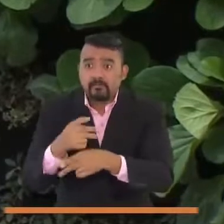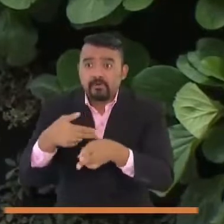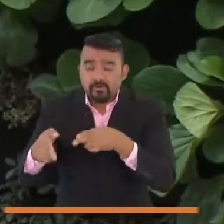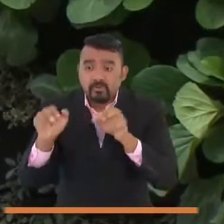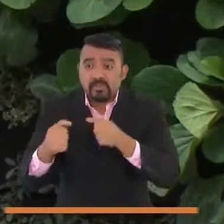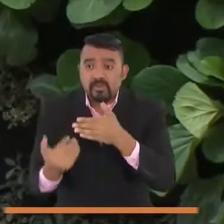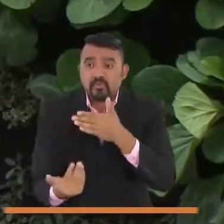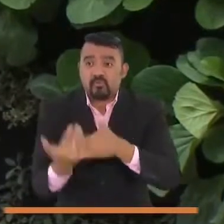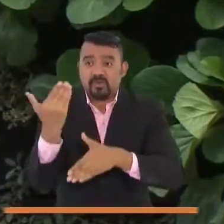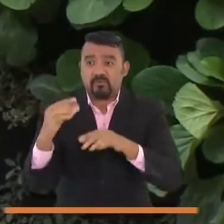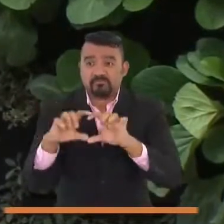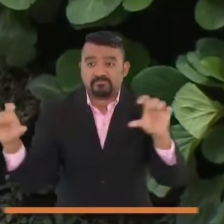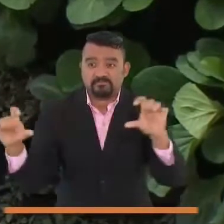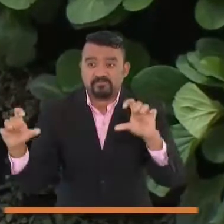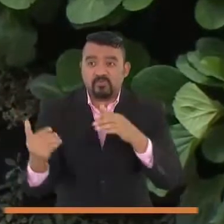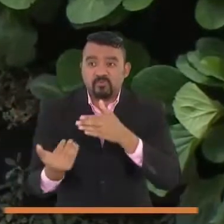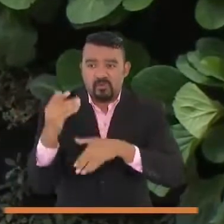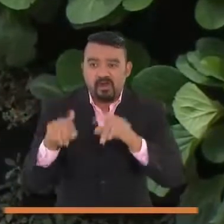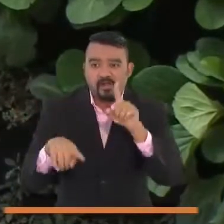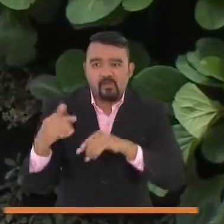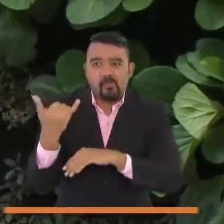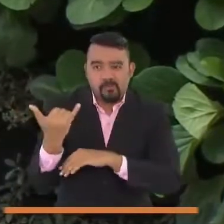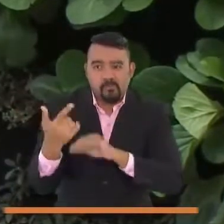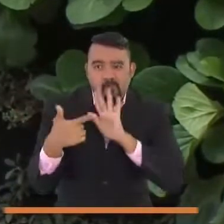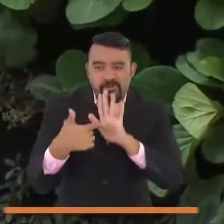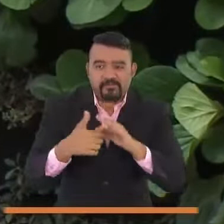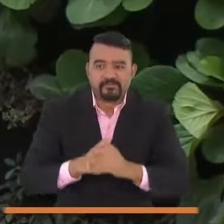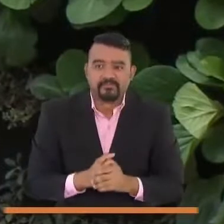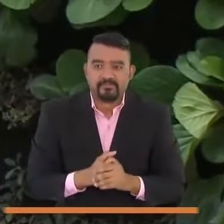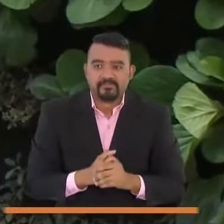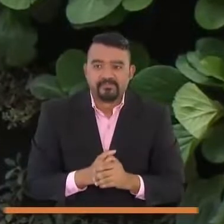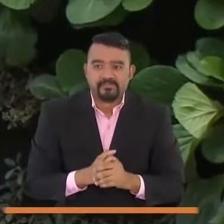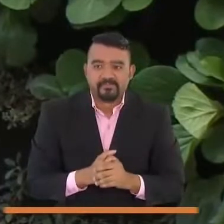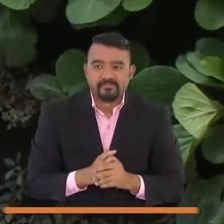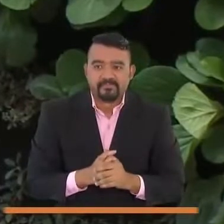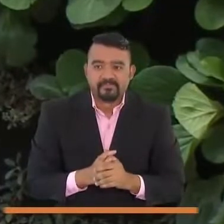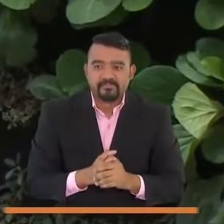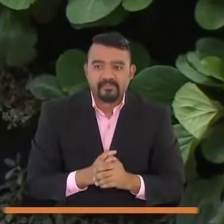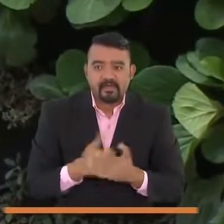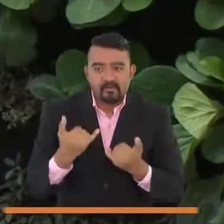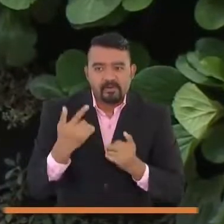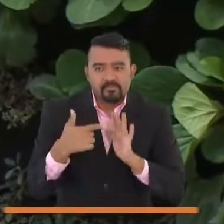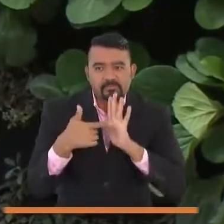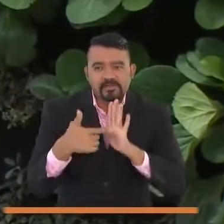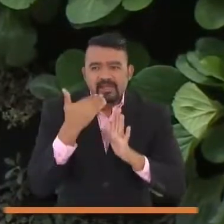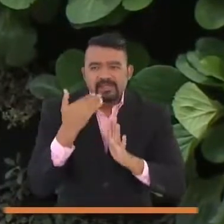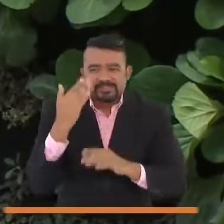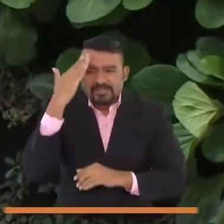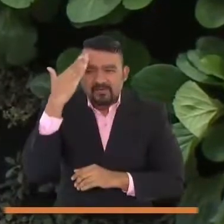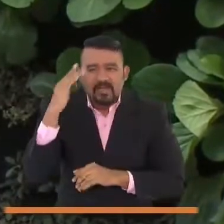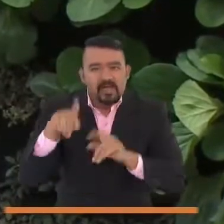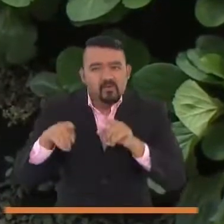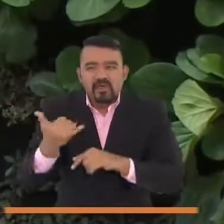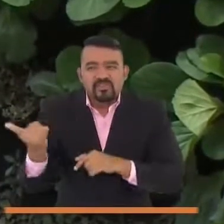es de resaltar, sí. Eso es de resaltar el trabajo. Pero si me lo permite también, alcalde, pues yo voy a mencionar esos